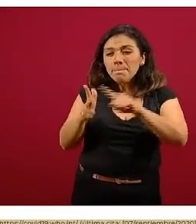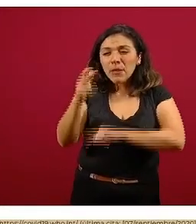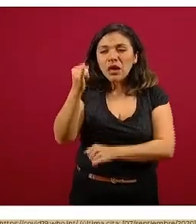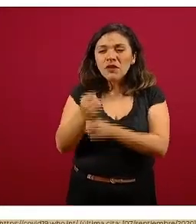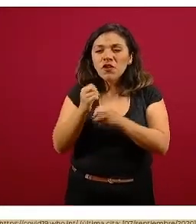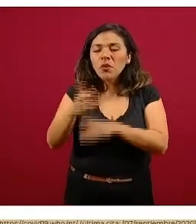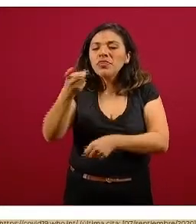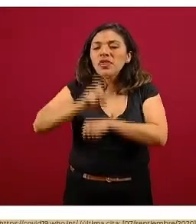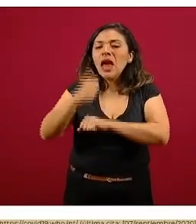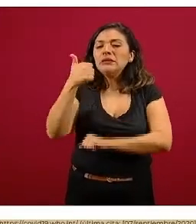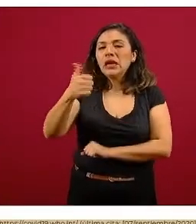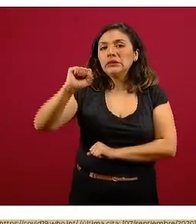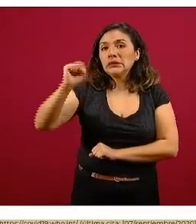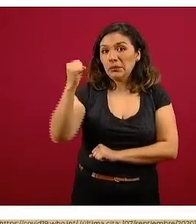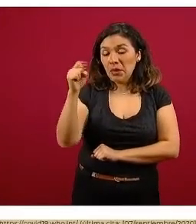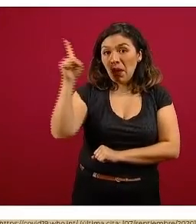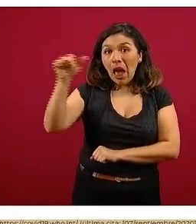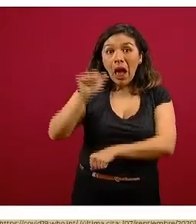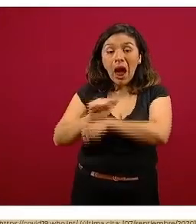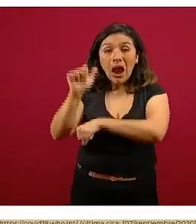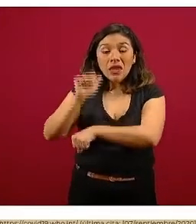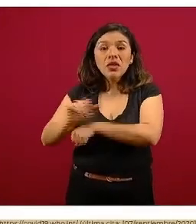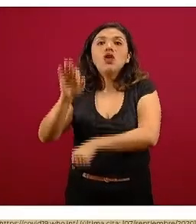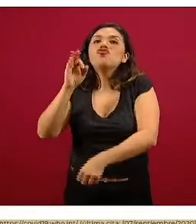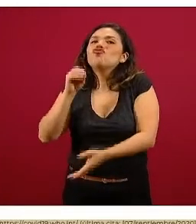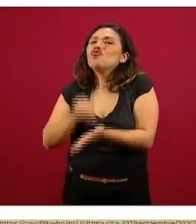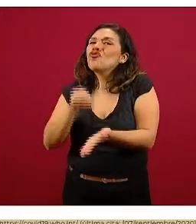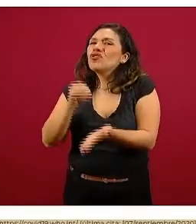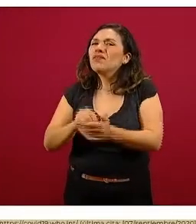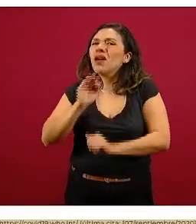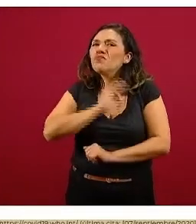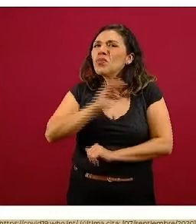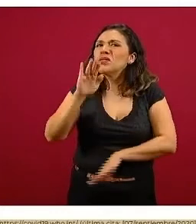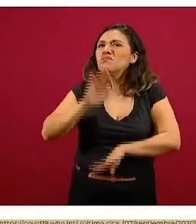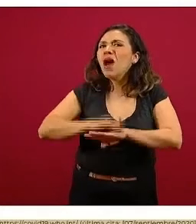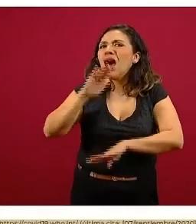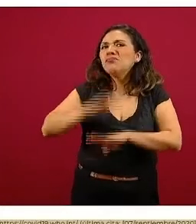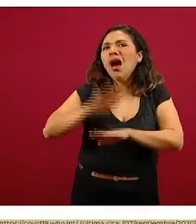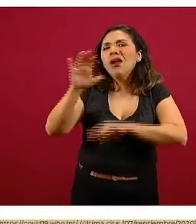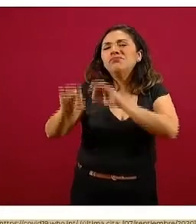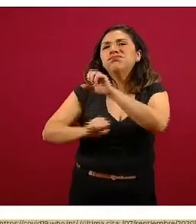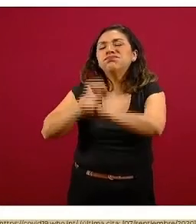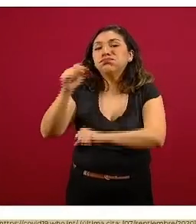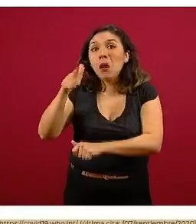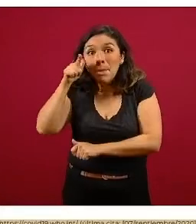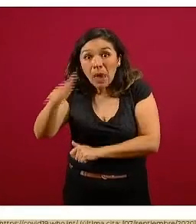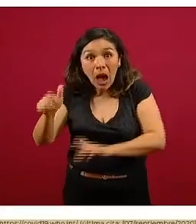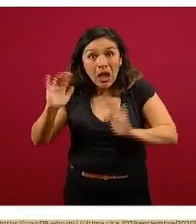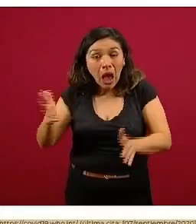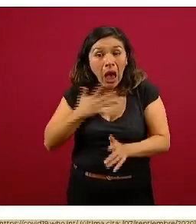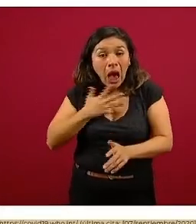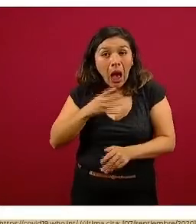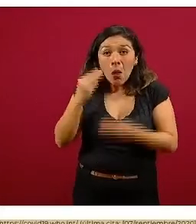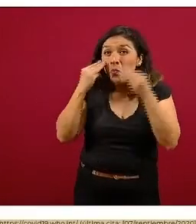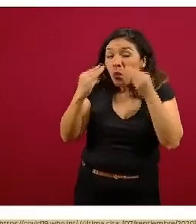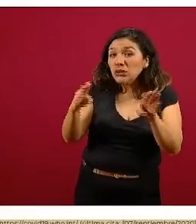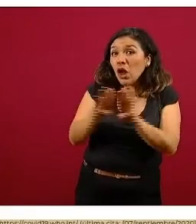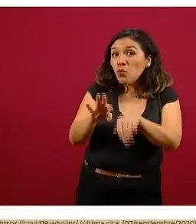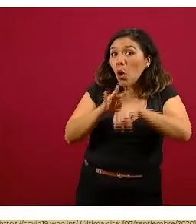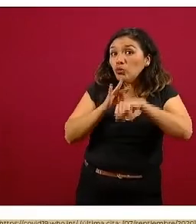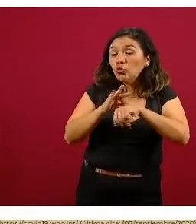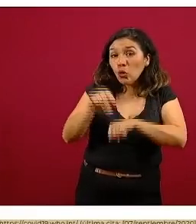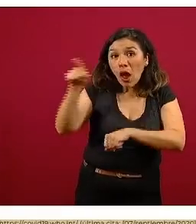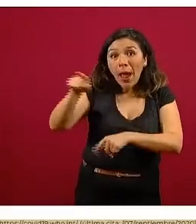de septiembre, Argentina todavía podría seguir una escalada, es decir, todavía no hay una evidencia que nos muestre que